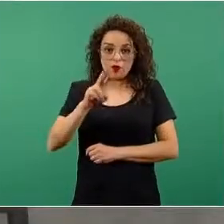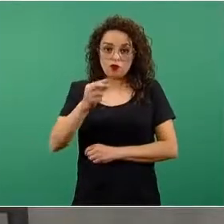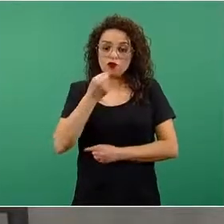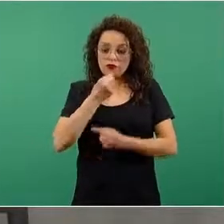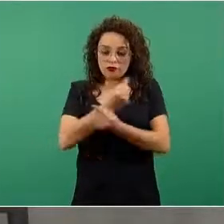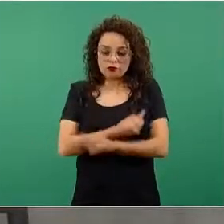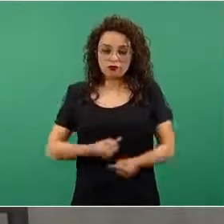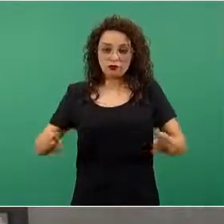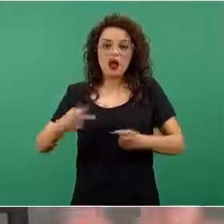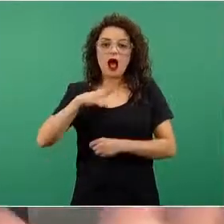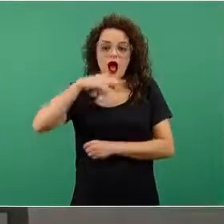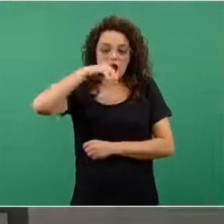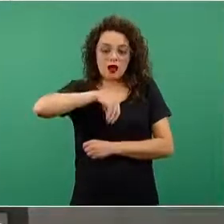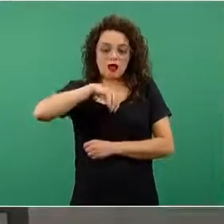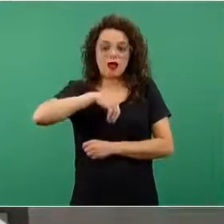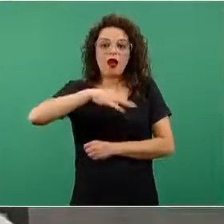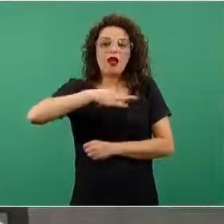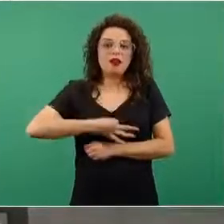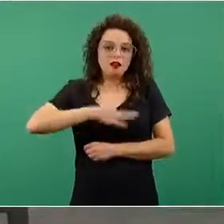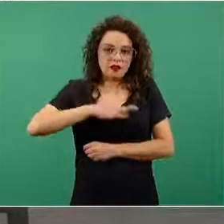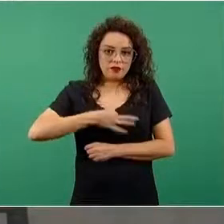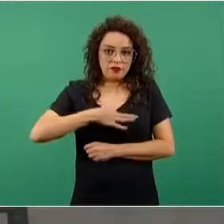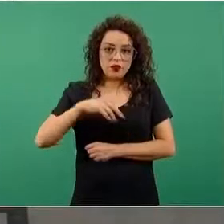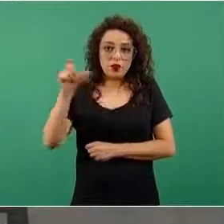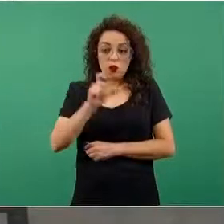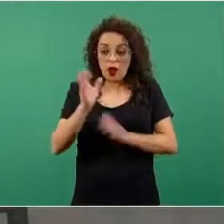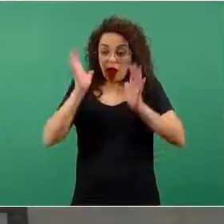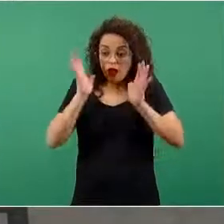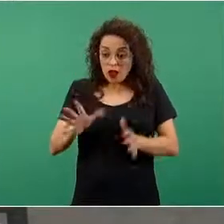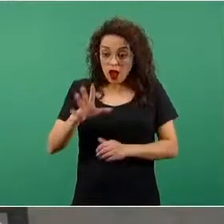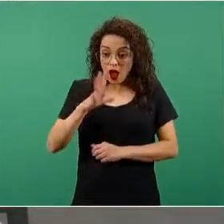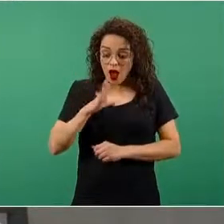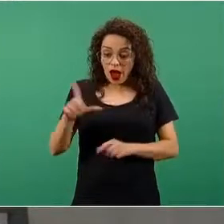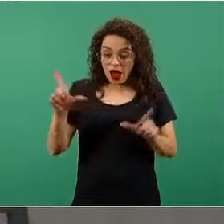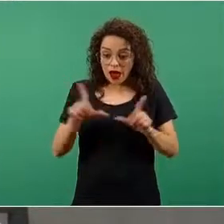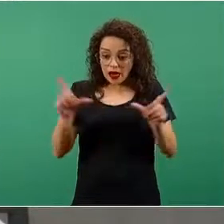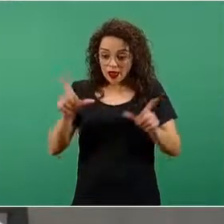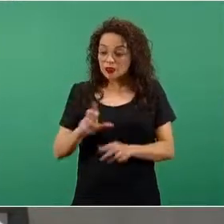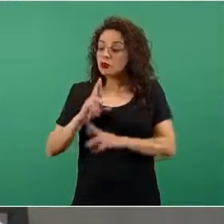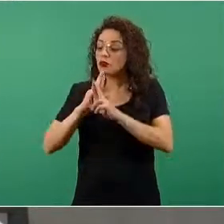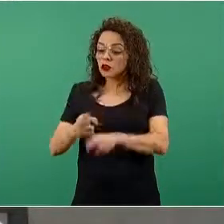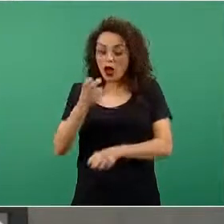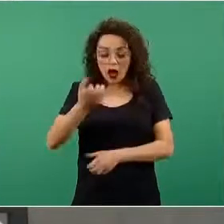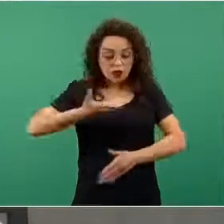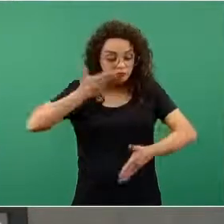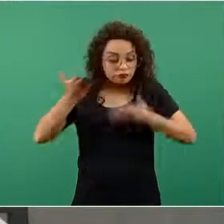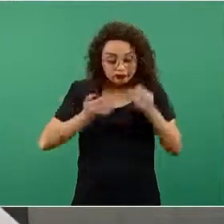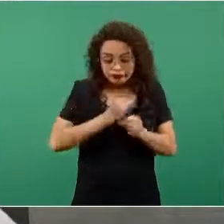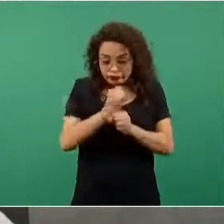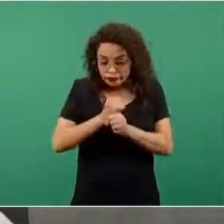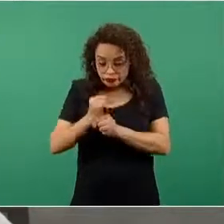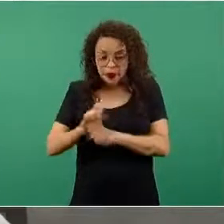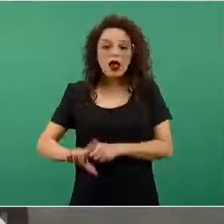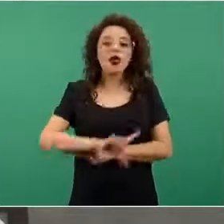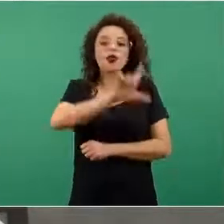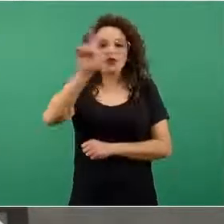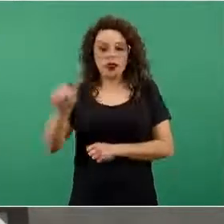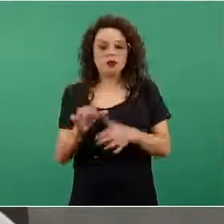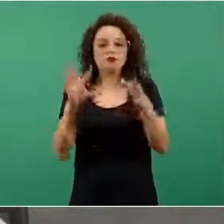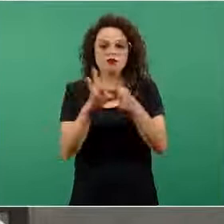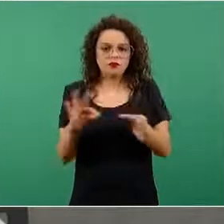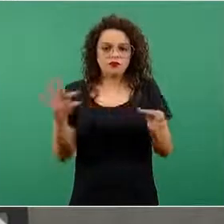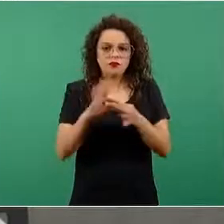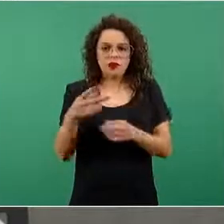niños infectados. En su momento, cuando estén listos los resultados de estos estudios, ya iremos comentando. De momento no es